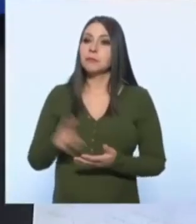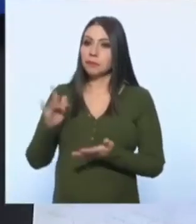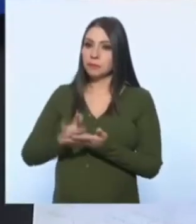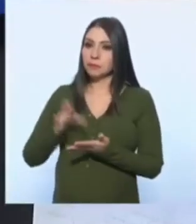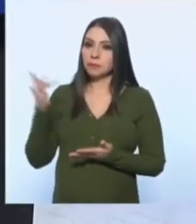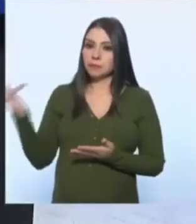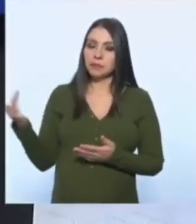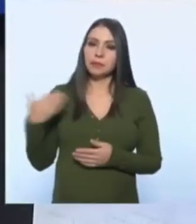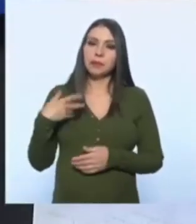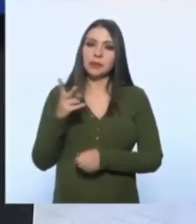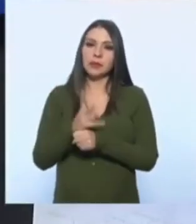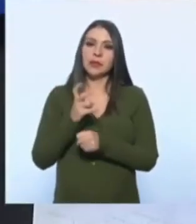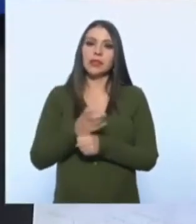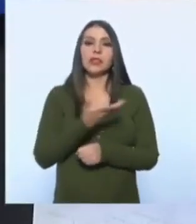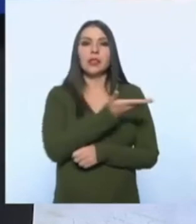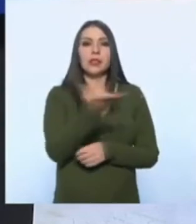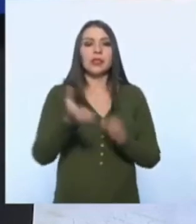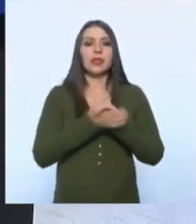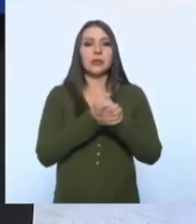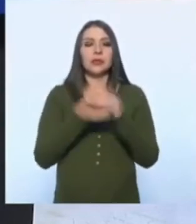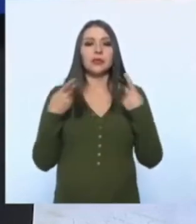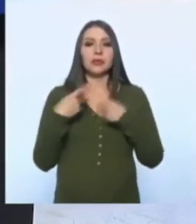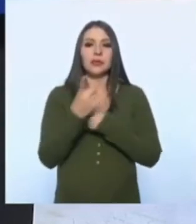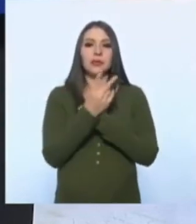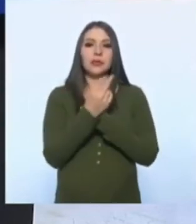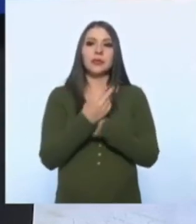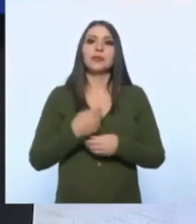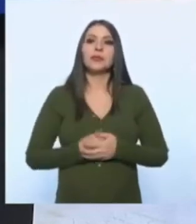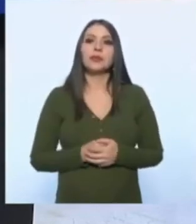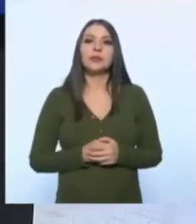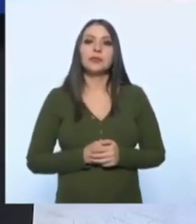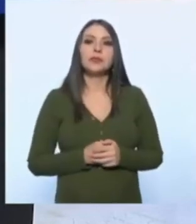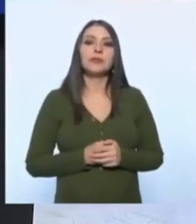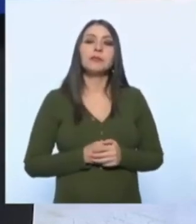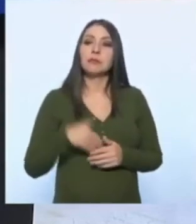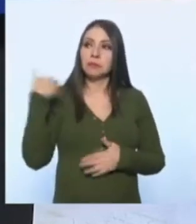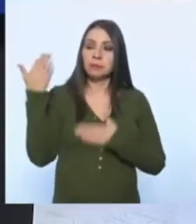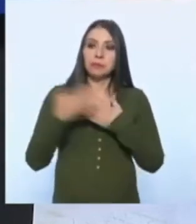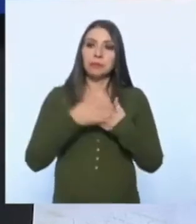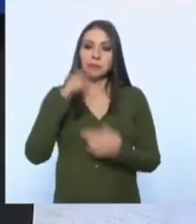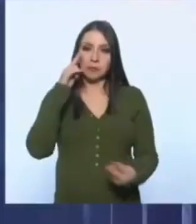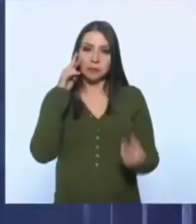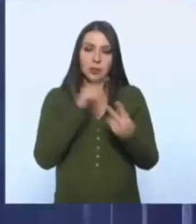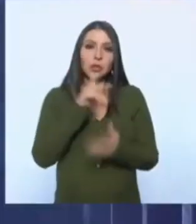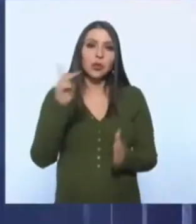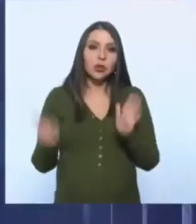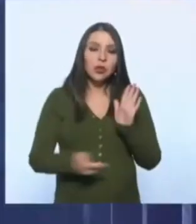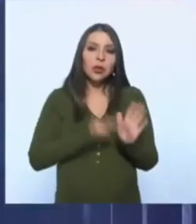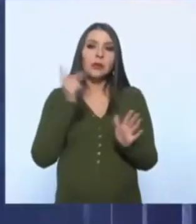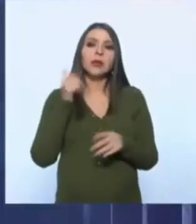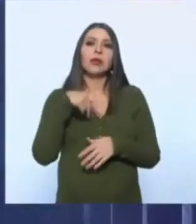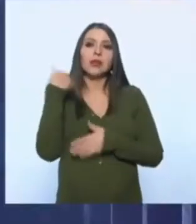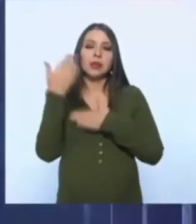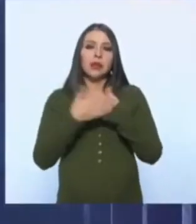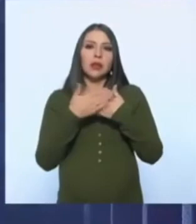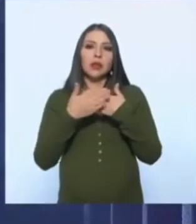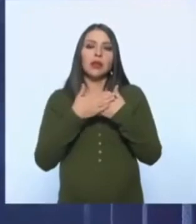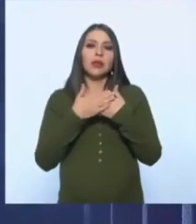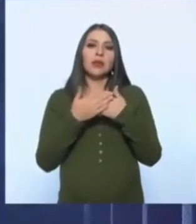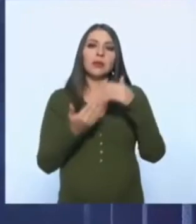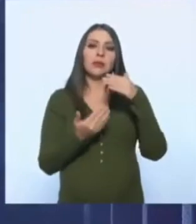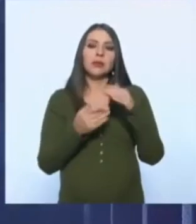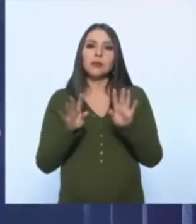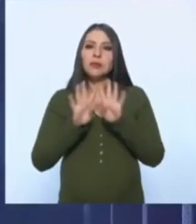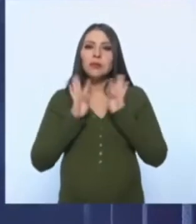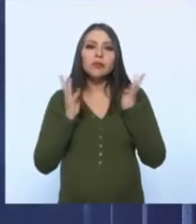por la invitación y un saludo a tu auditorio. Entonces, ¿sí te parece que nos volvamos a ver? Hagamos una mesa nuevamente en